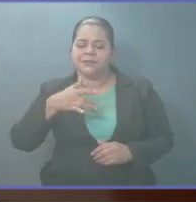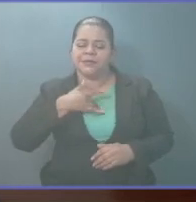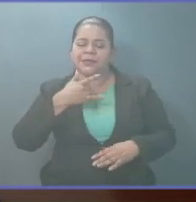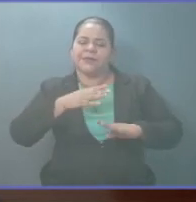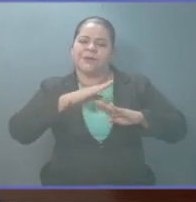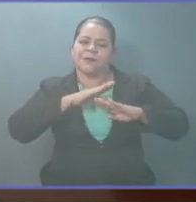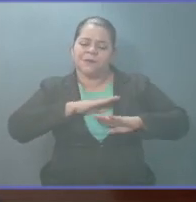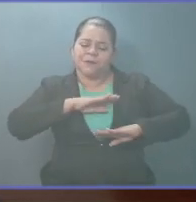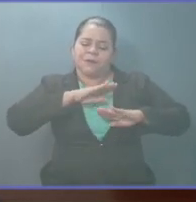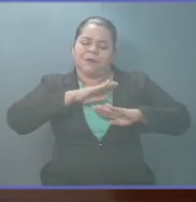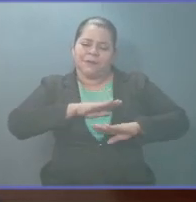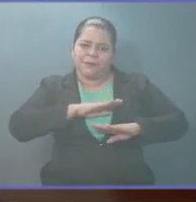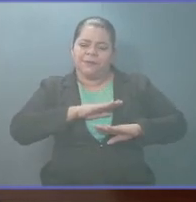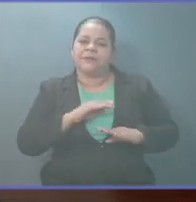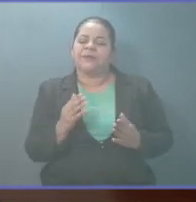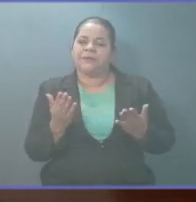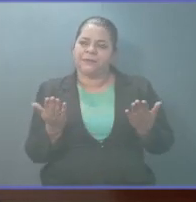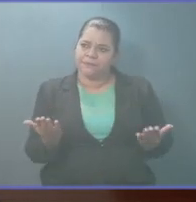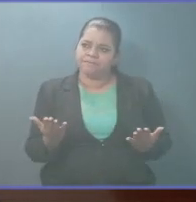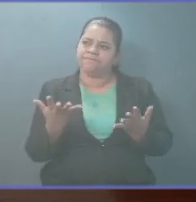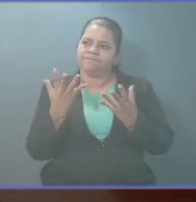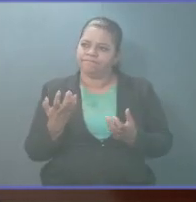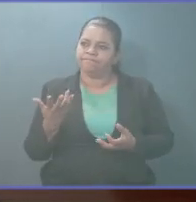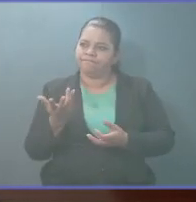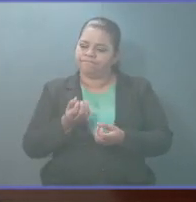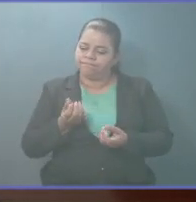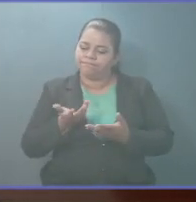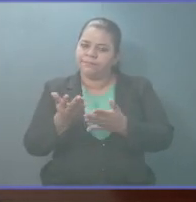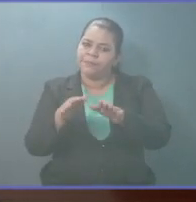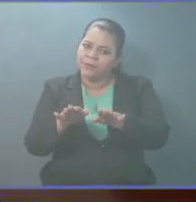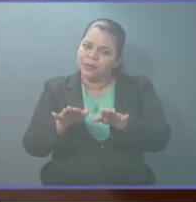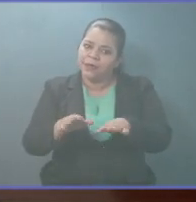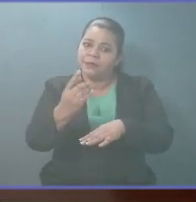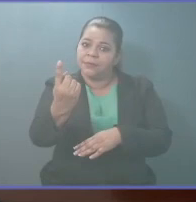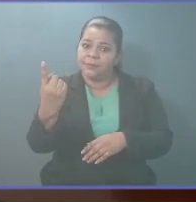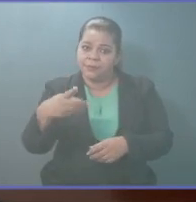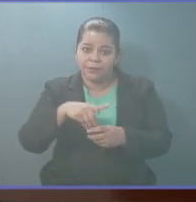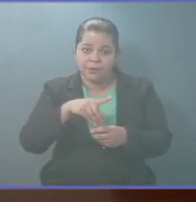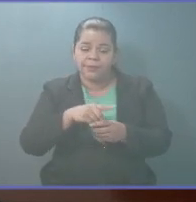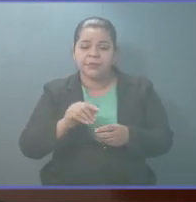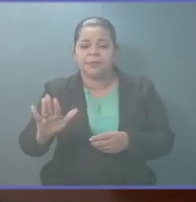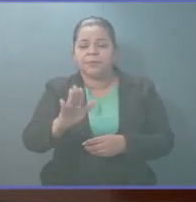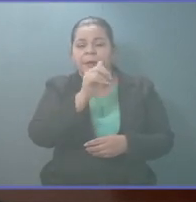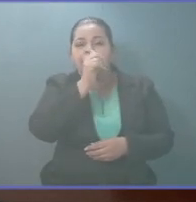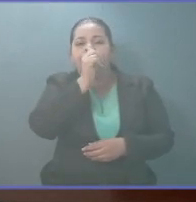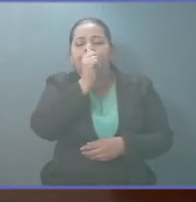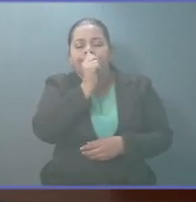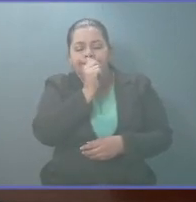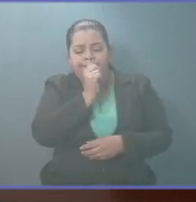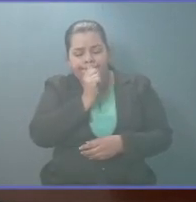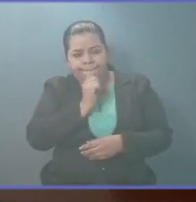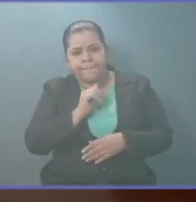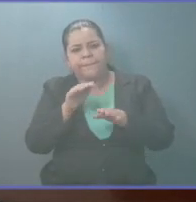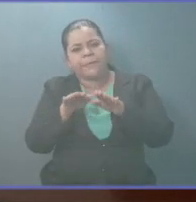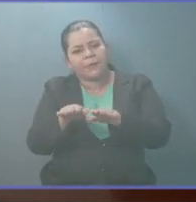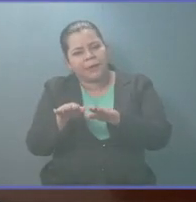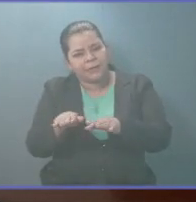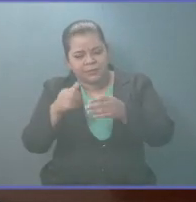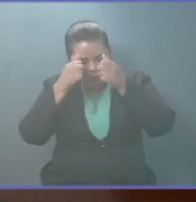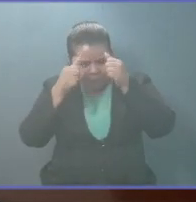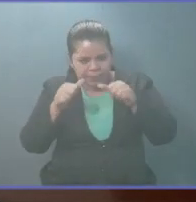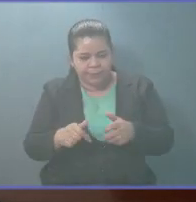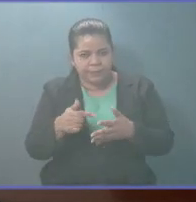tomar decisión. Ya de ahí solamente nos hacía falta un artículo más para que podamos enviar hoy mismo la propuesta de